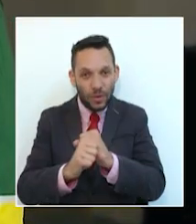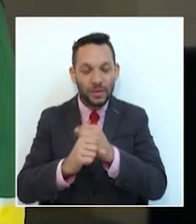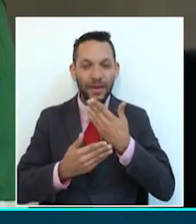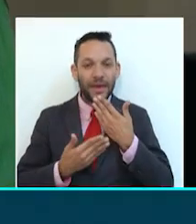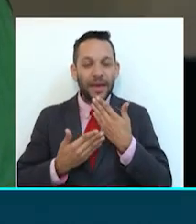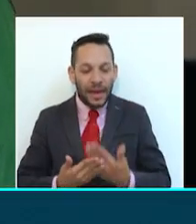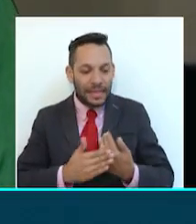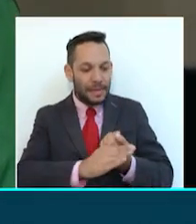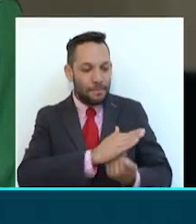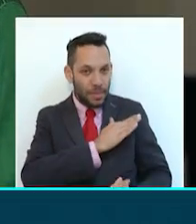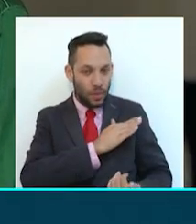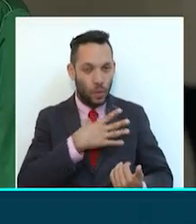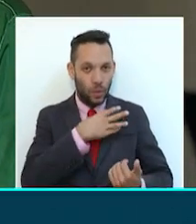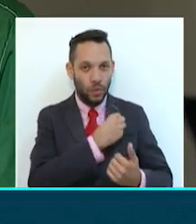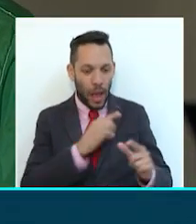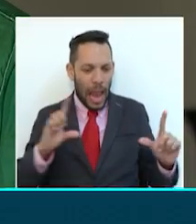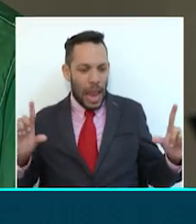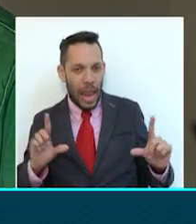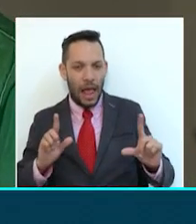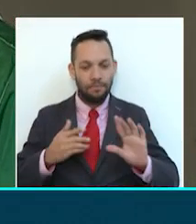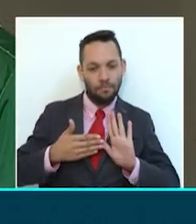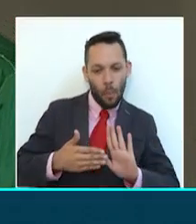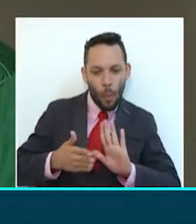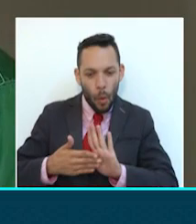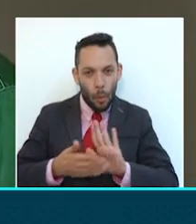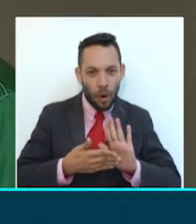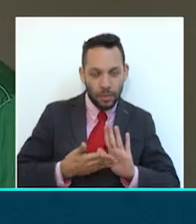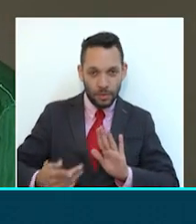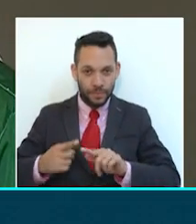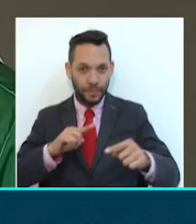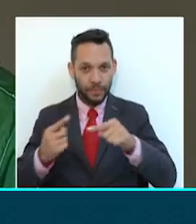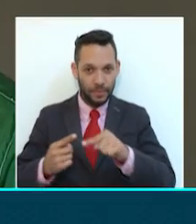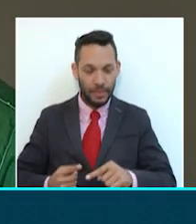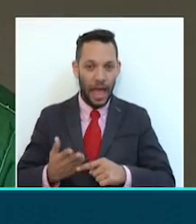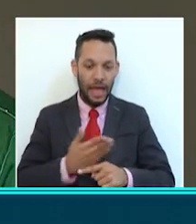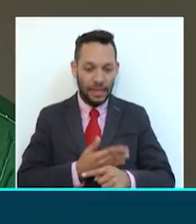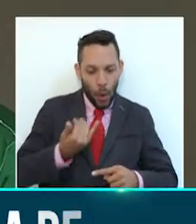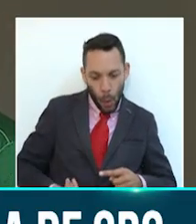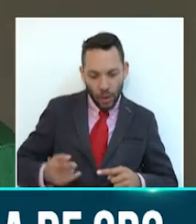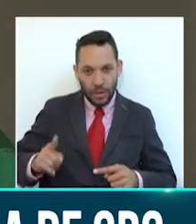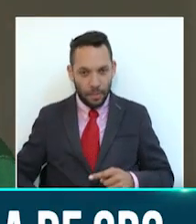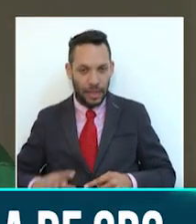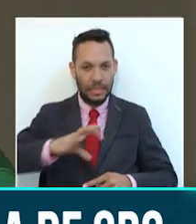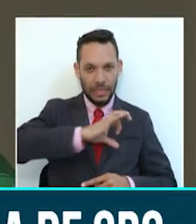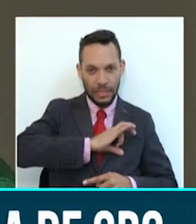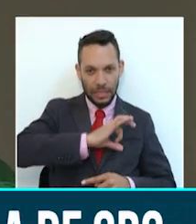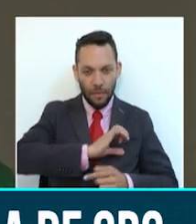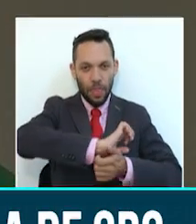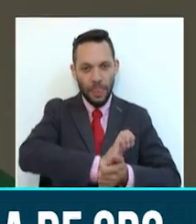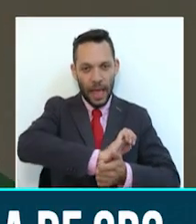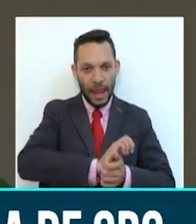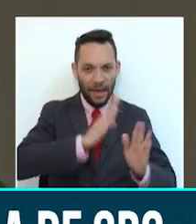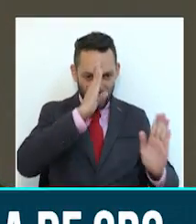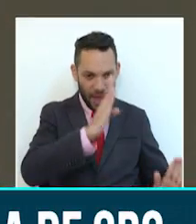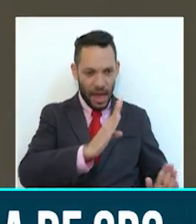la invitación, por estar tan pendientes durante todas las pruebas, no solo la de hoy, sino también la del sábado. O sea, Telecafé siempre ahí pendientes de